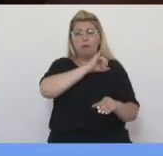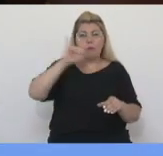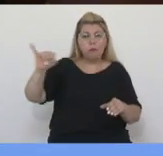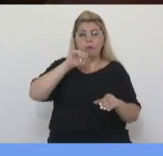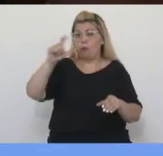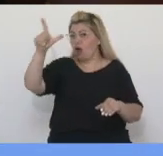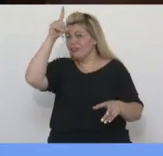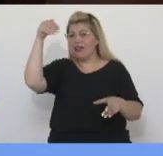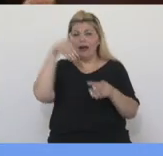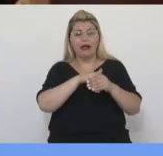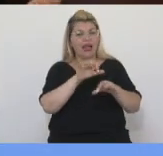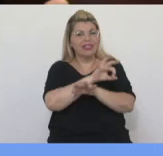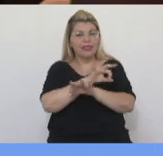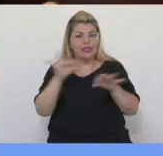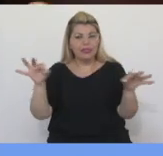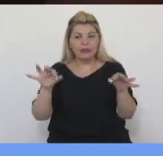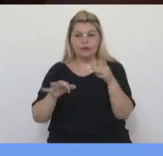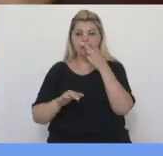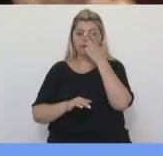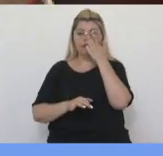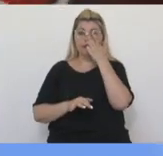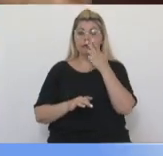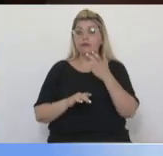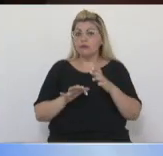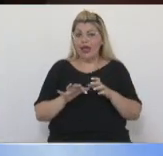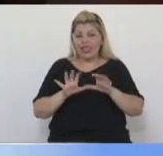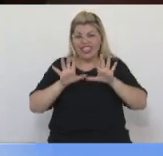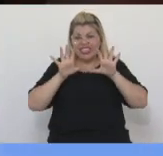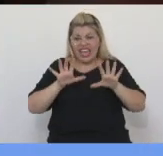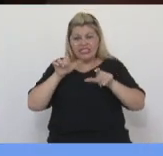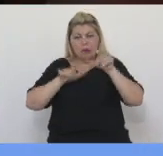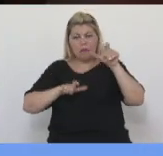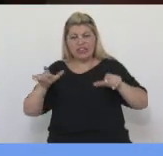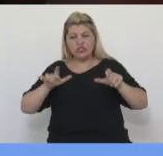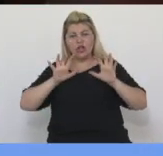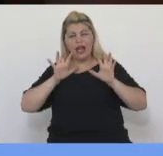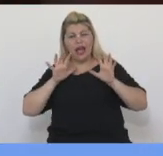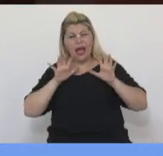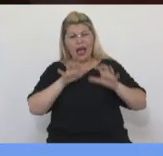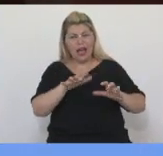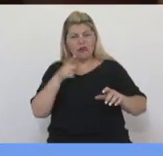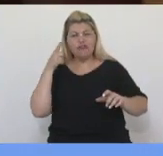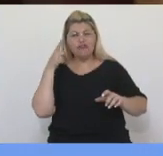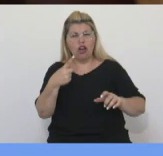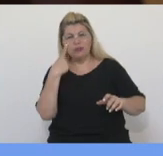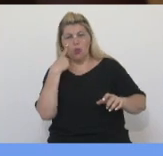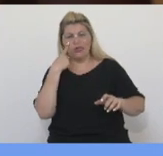actúa resulta que 10 personas van a atacar la institucionalidad del municipio